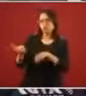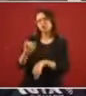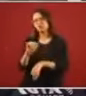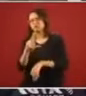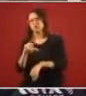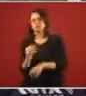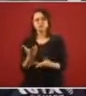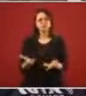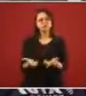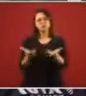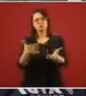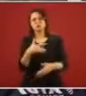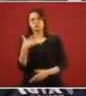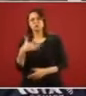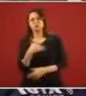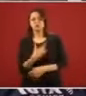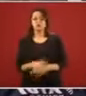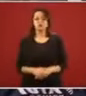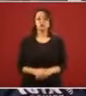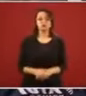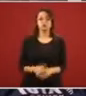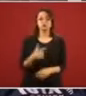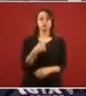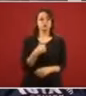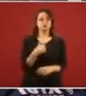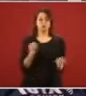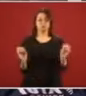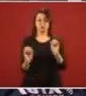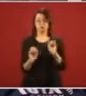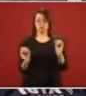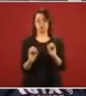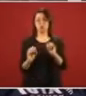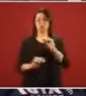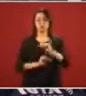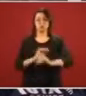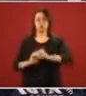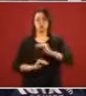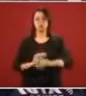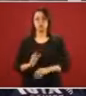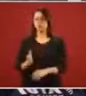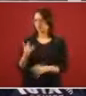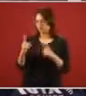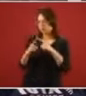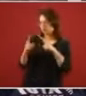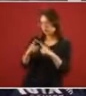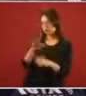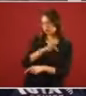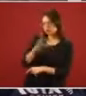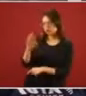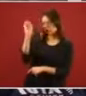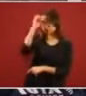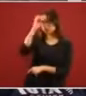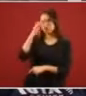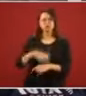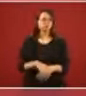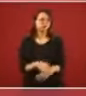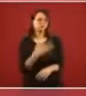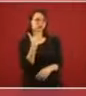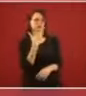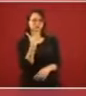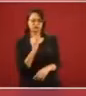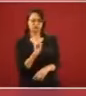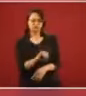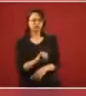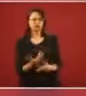A polemizar. No. Es bueno que la iglesia diga esto. Claro que sí. Y es bueno que todos se expresen